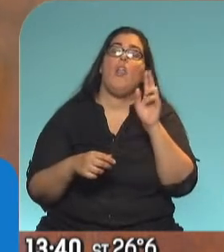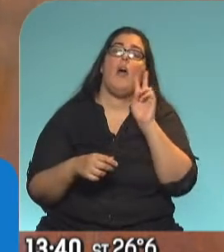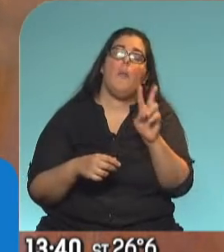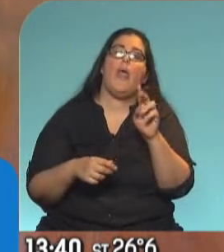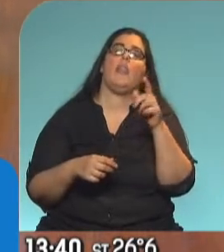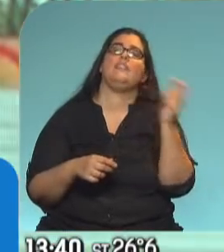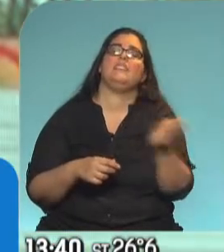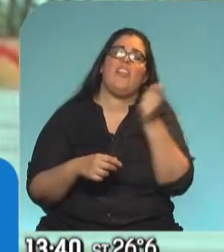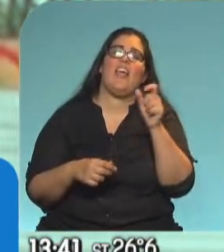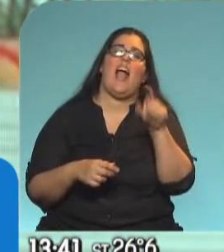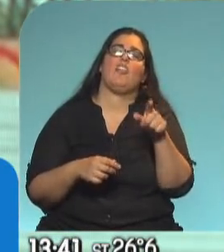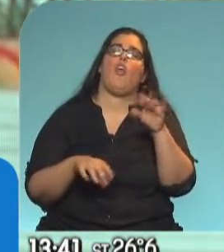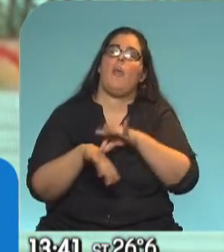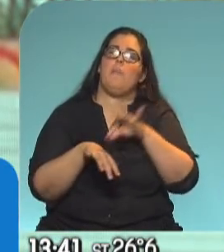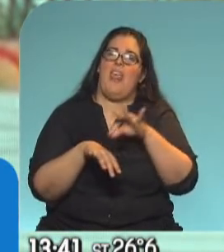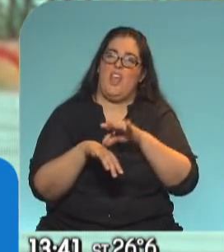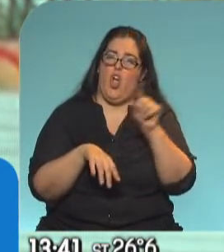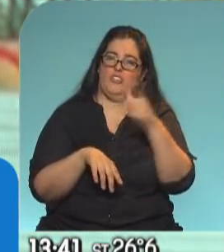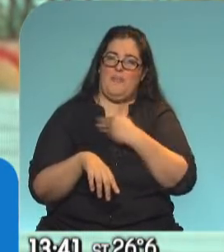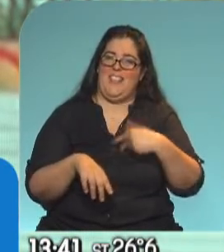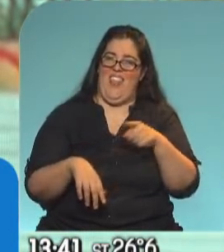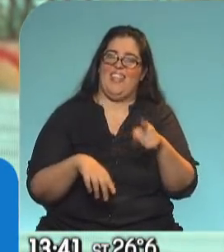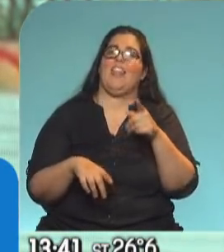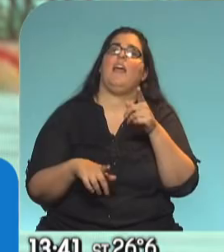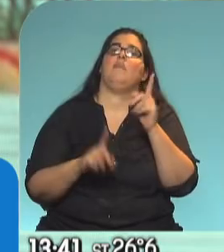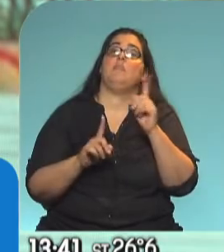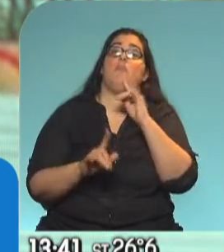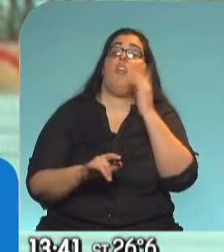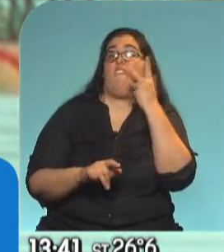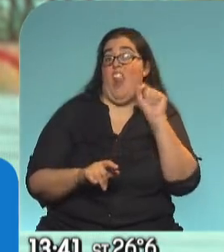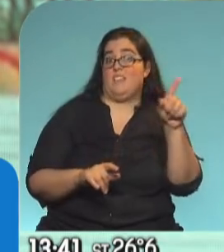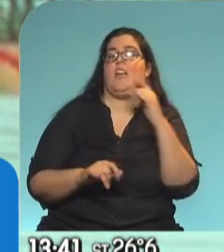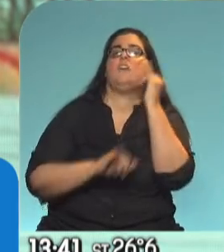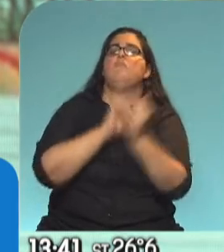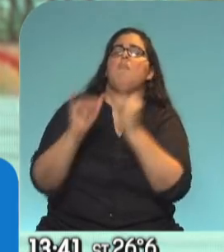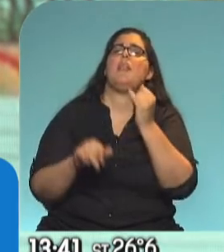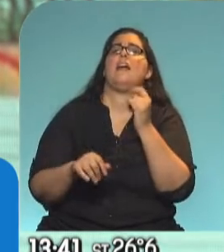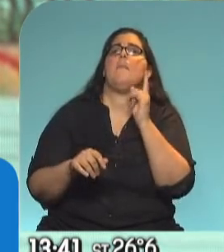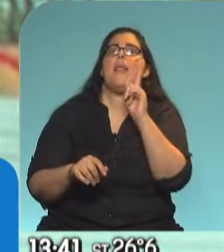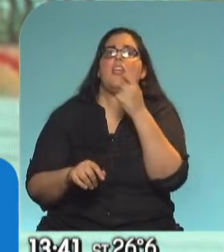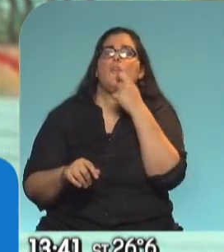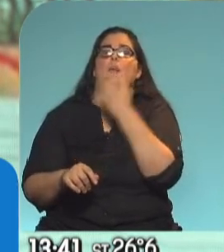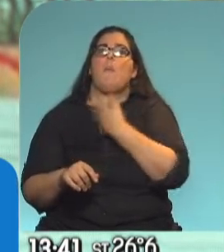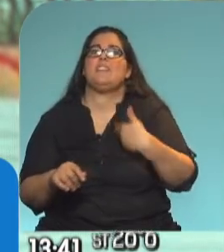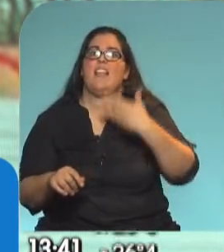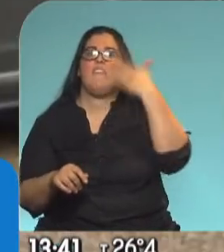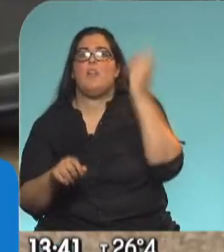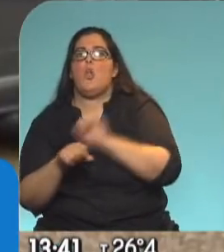Médicos Generales de Francia, donde justamente explica cuáles son los riesgos de los jefes de Estado por el tema del